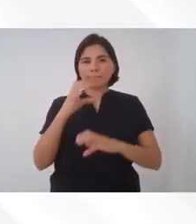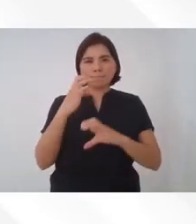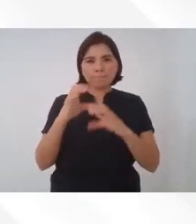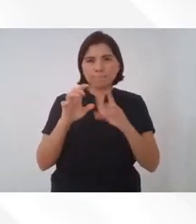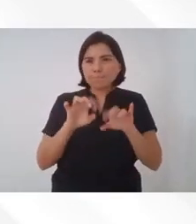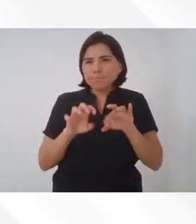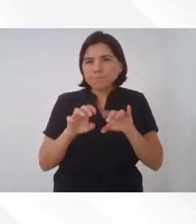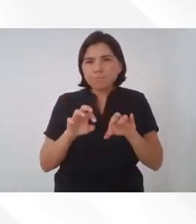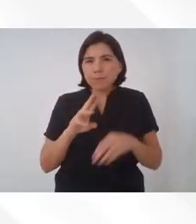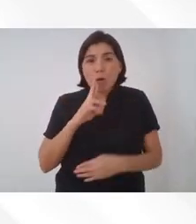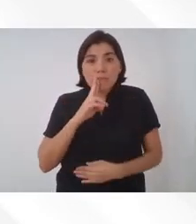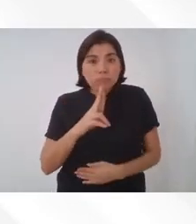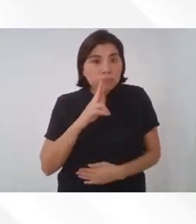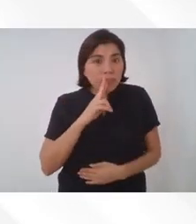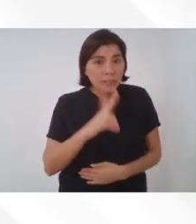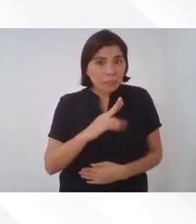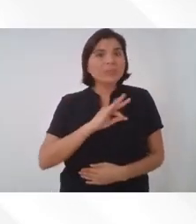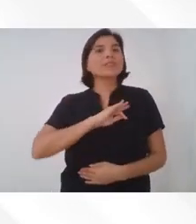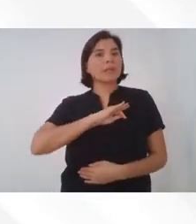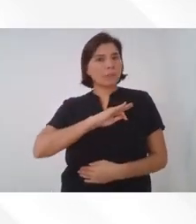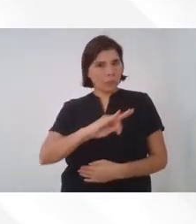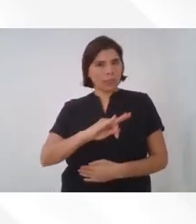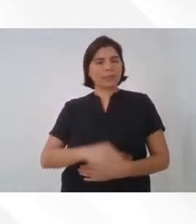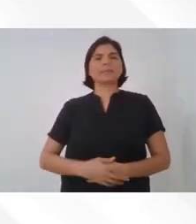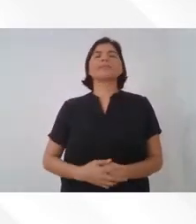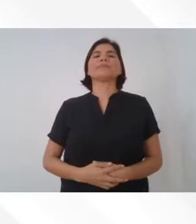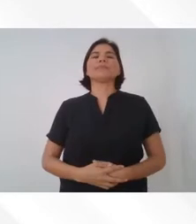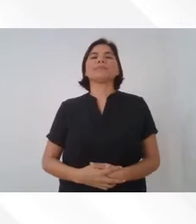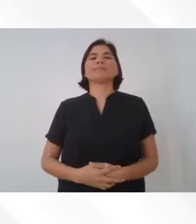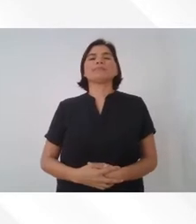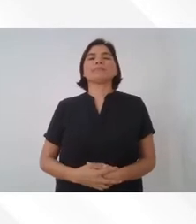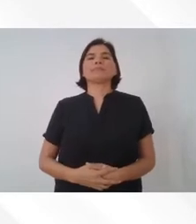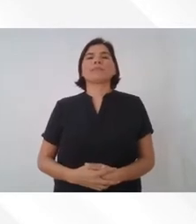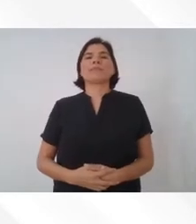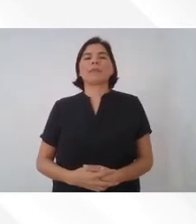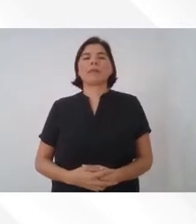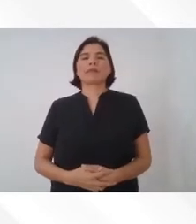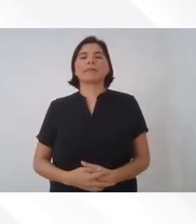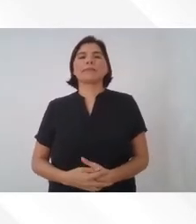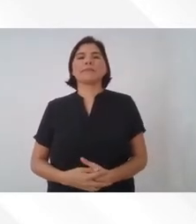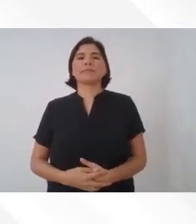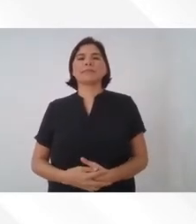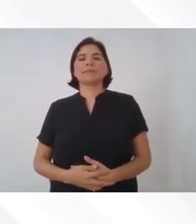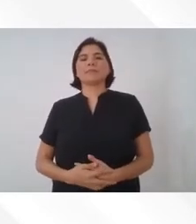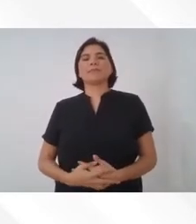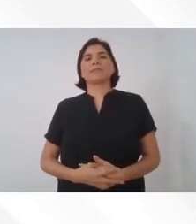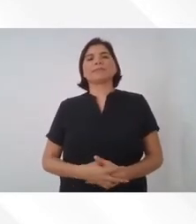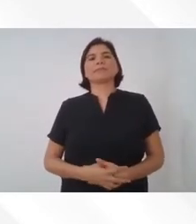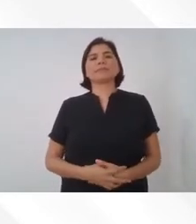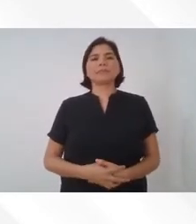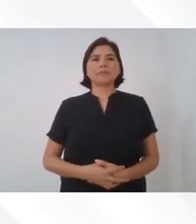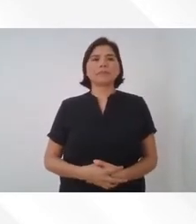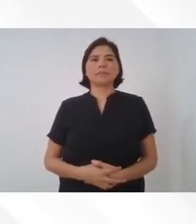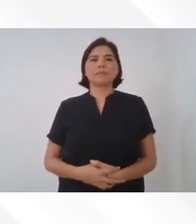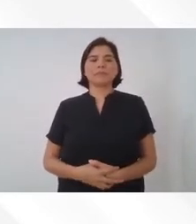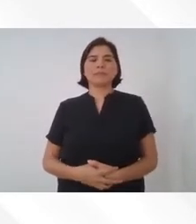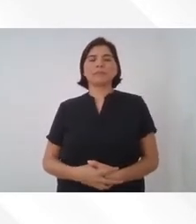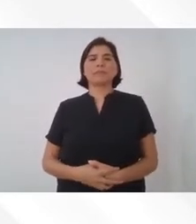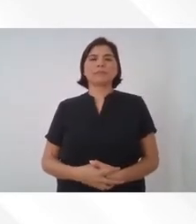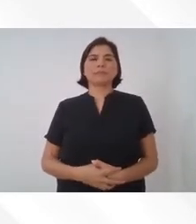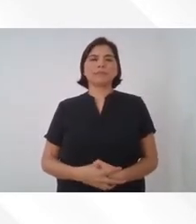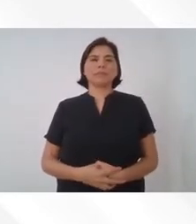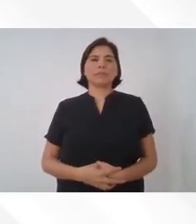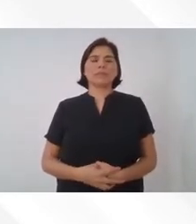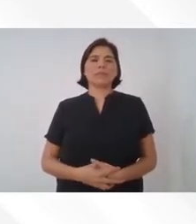siempre hace mucho más dinámico y más interesante esta lectura.